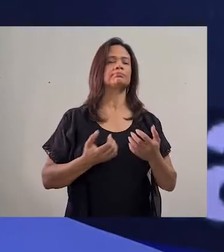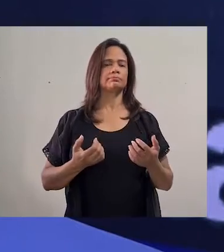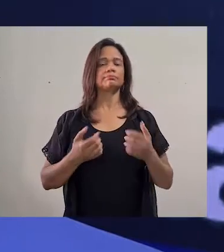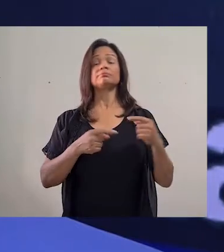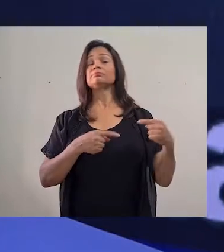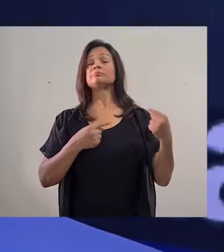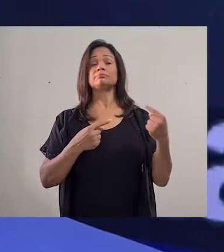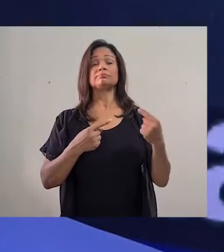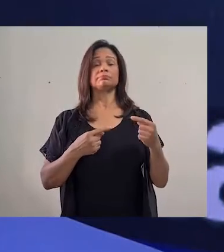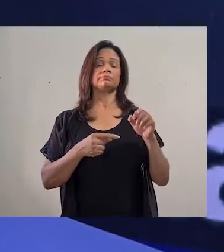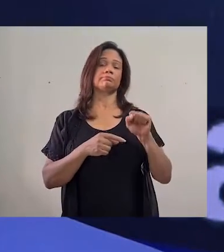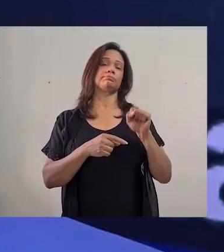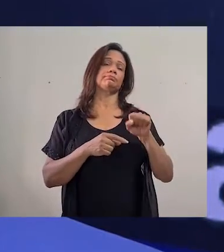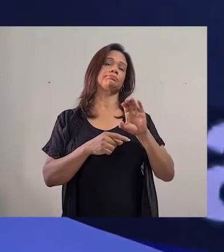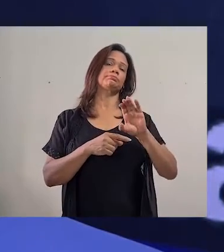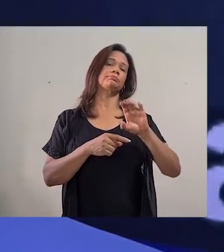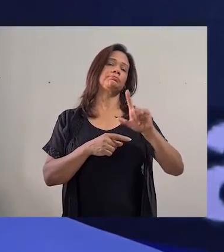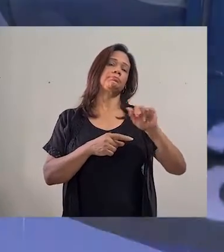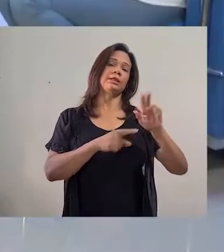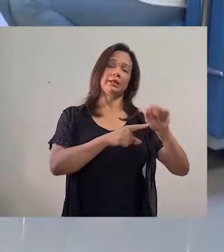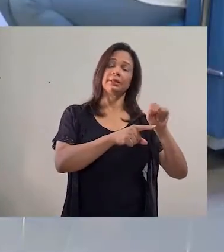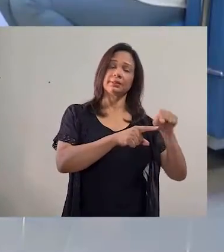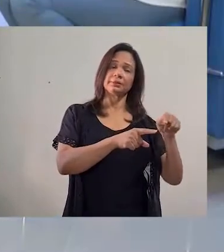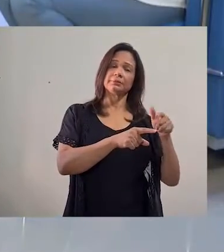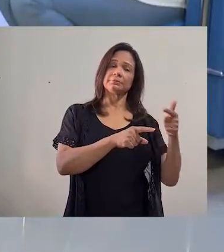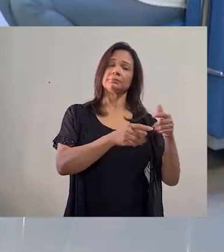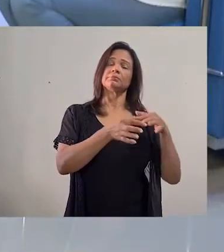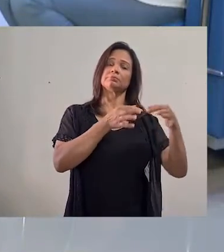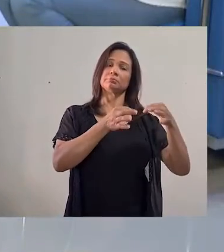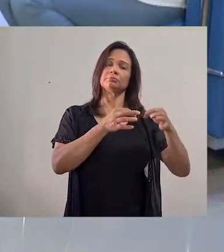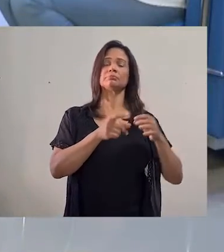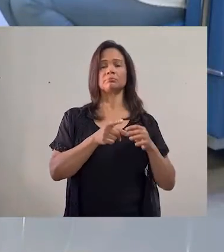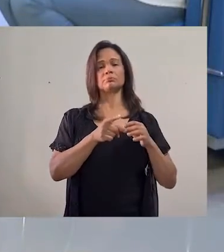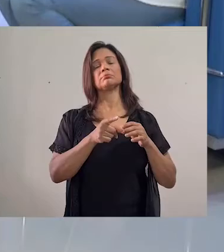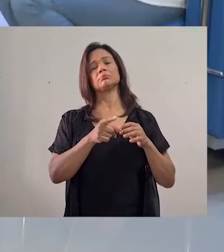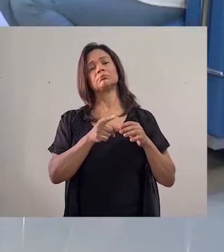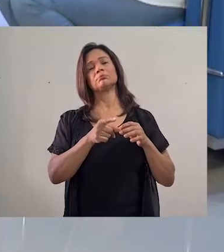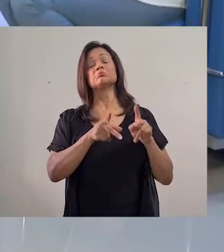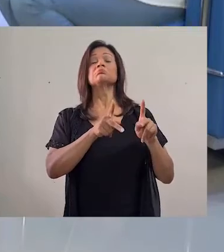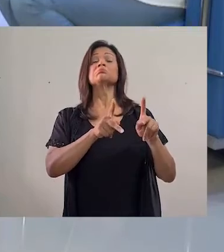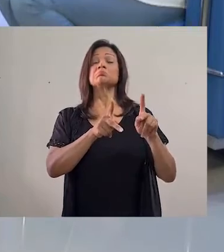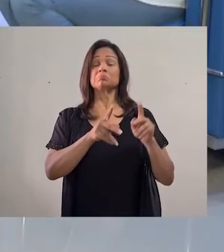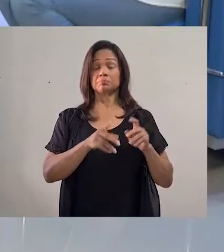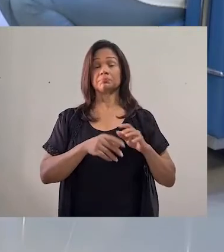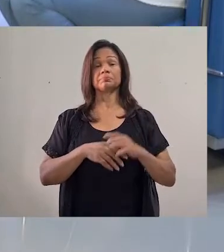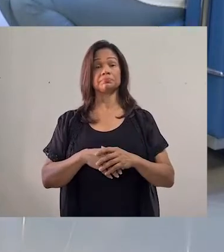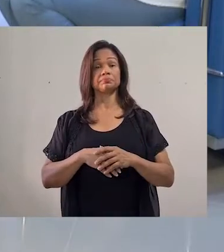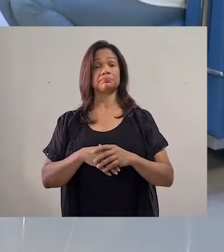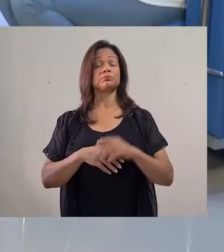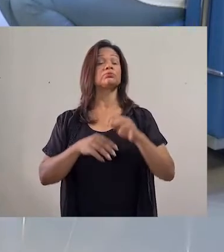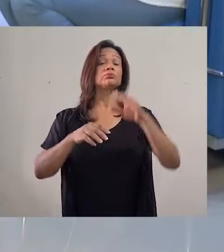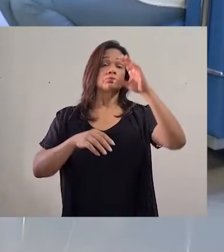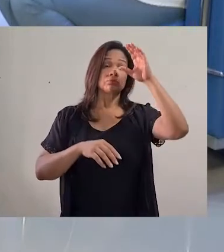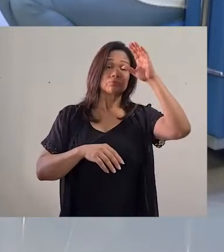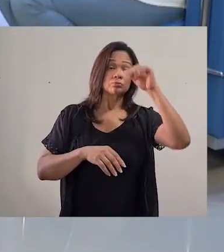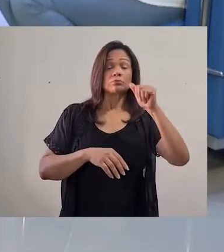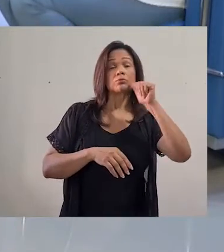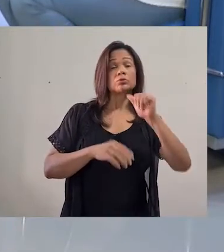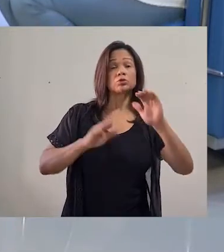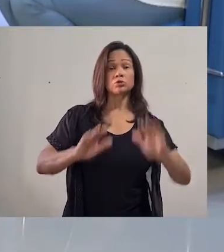necesitan. ¿Cómo ha sido? Sí, claro. Sí, perdón, yo quiero resaltar algo también, Yamilka, con tu permiso, y es